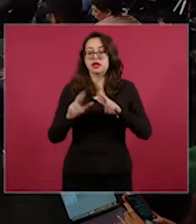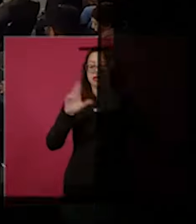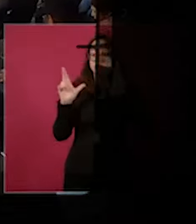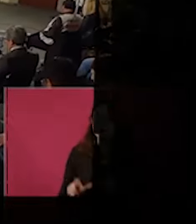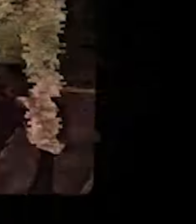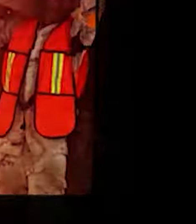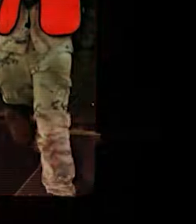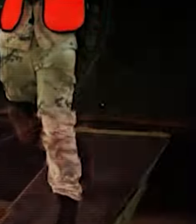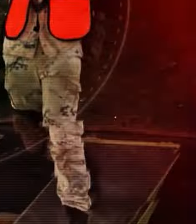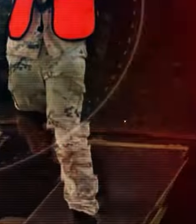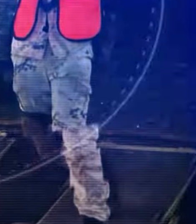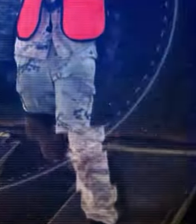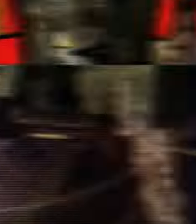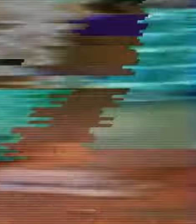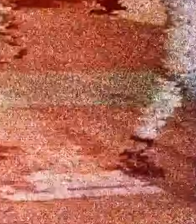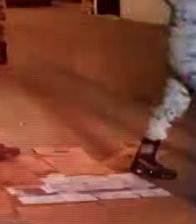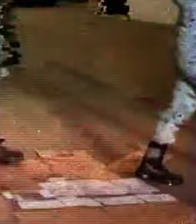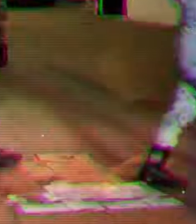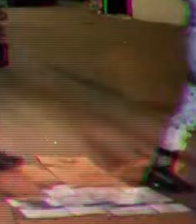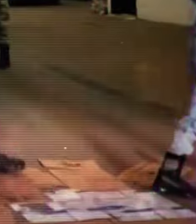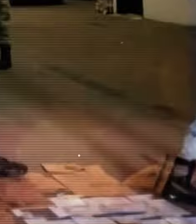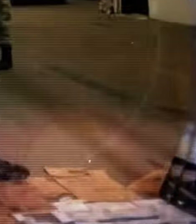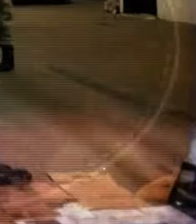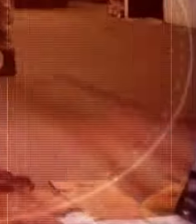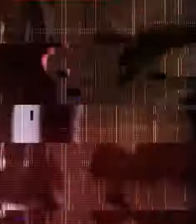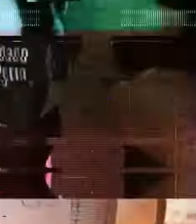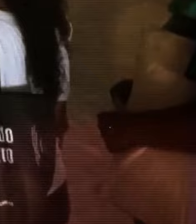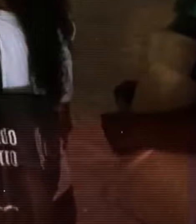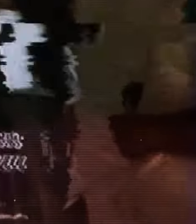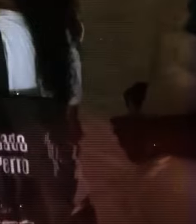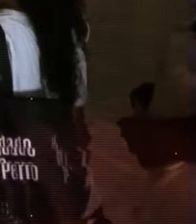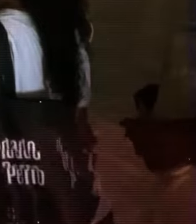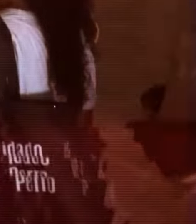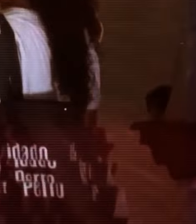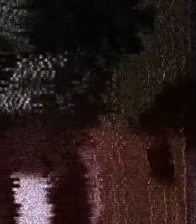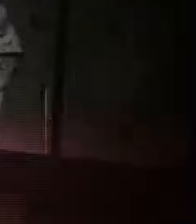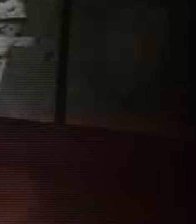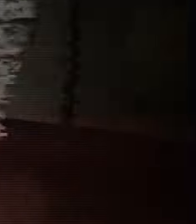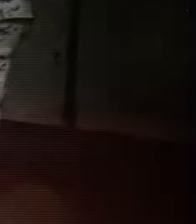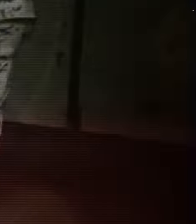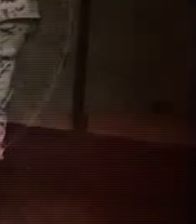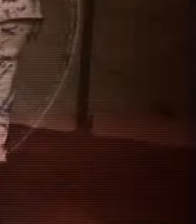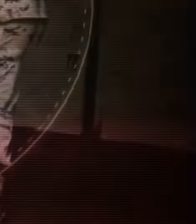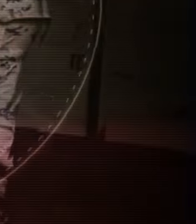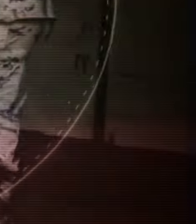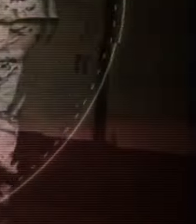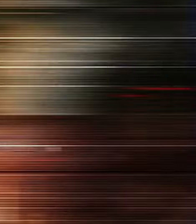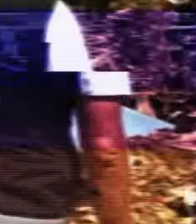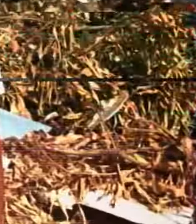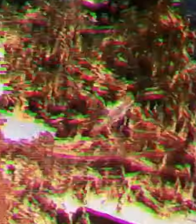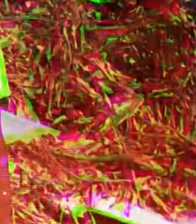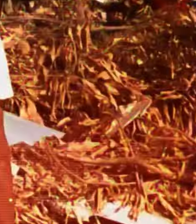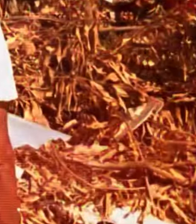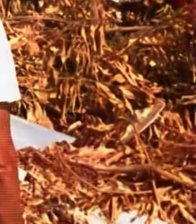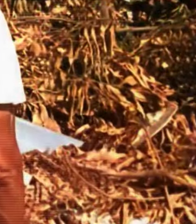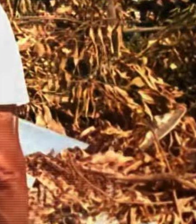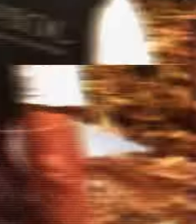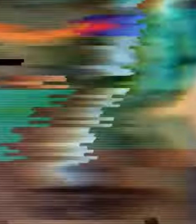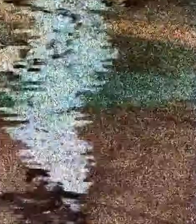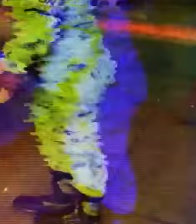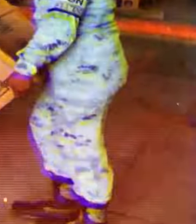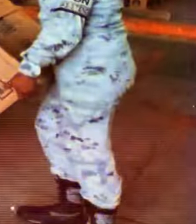electrodomésticos? Para cumplir estas misiones, un requisito de sus elementos es disciplina y valor, pero sobre